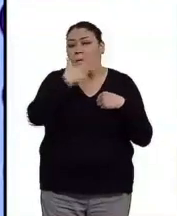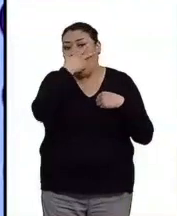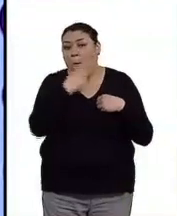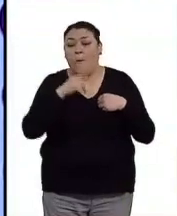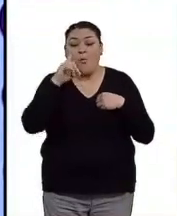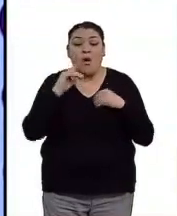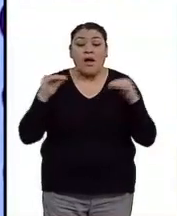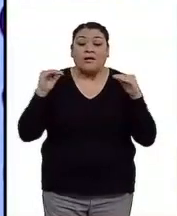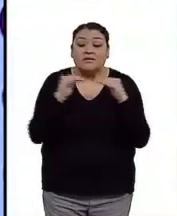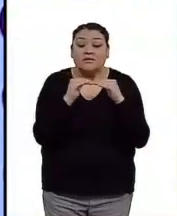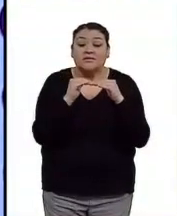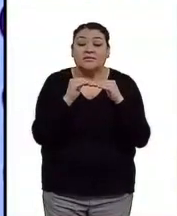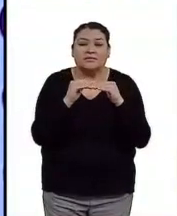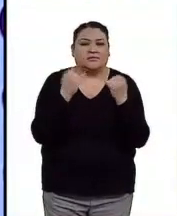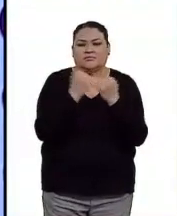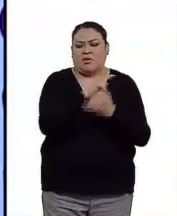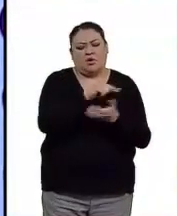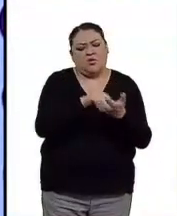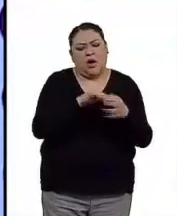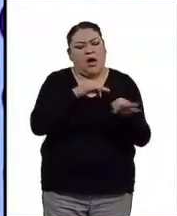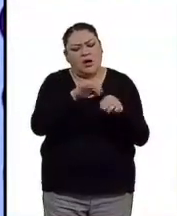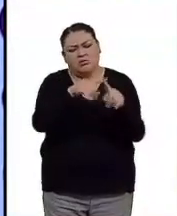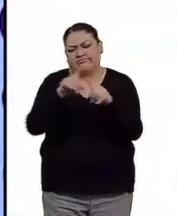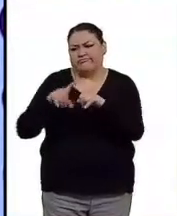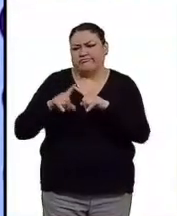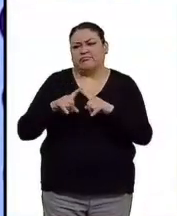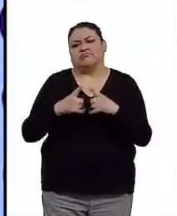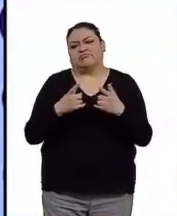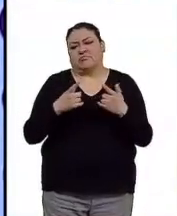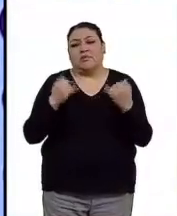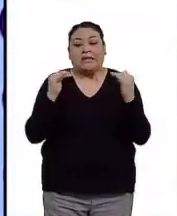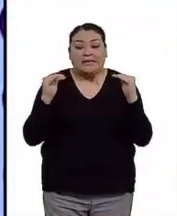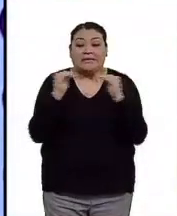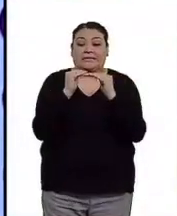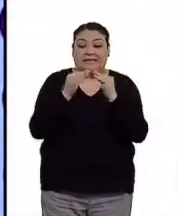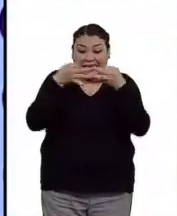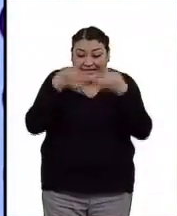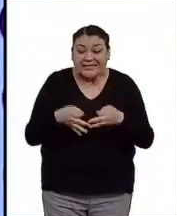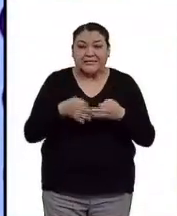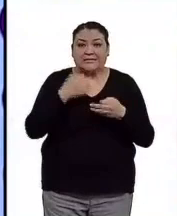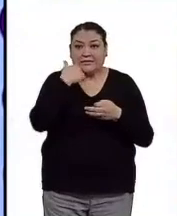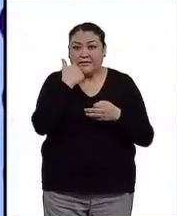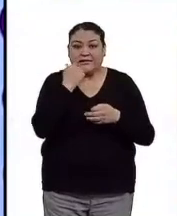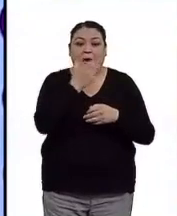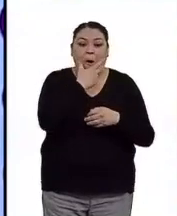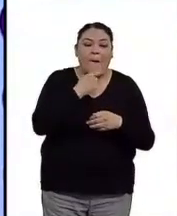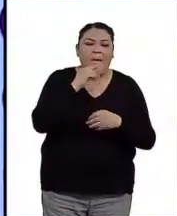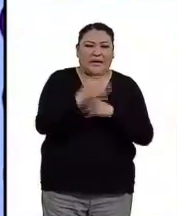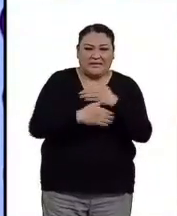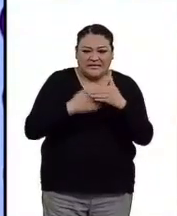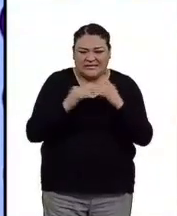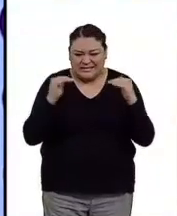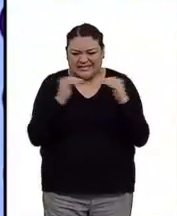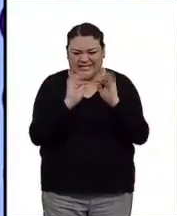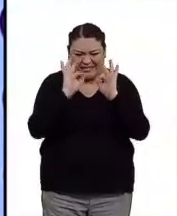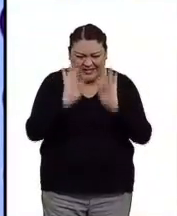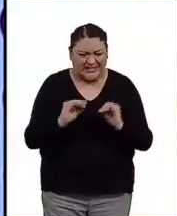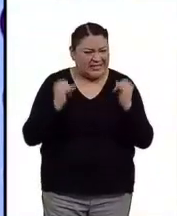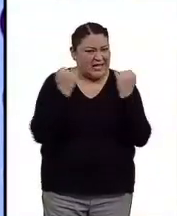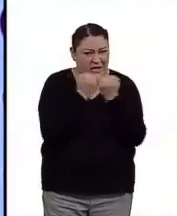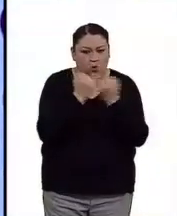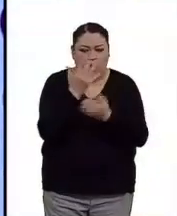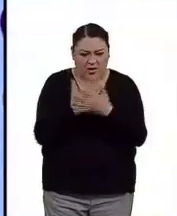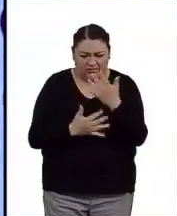en el ámbito del trabajo y en todos los espacios en realidad es la igualdad sustantiva, una igualdad de resultados en la práctica, de